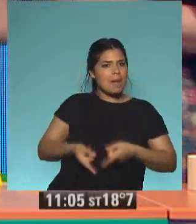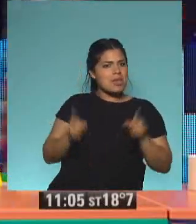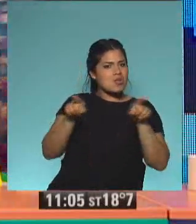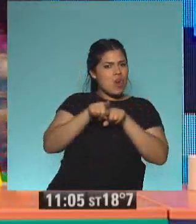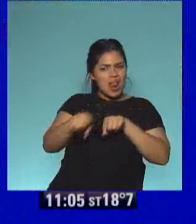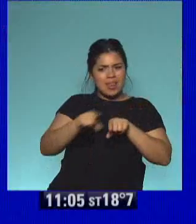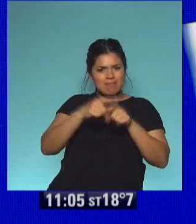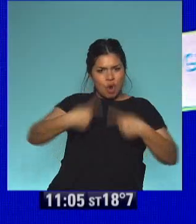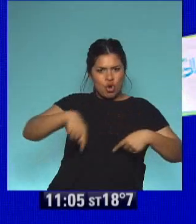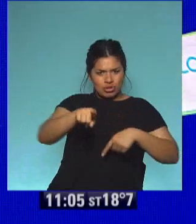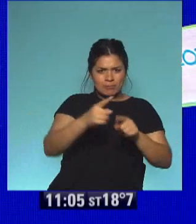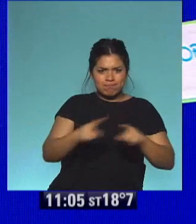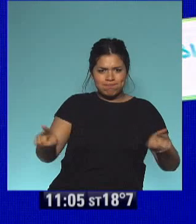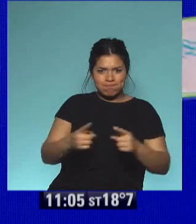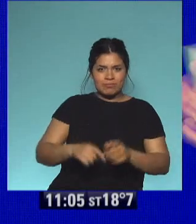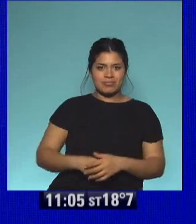necesita del viento y del aire.